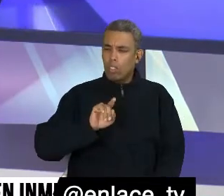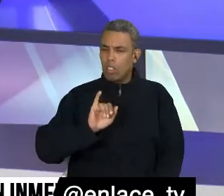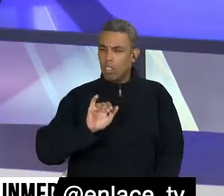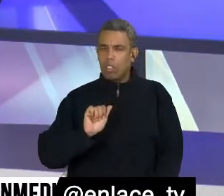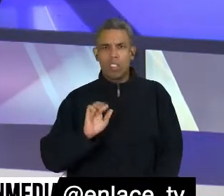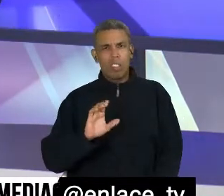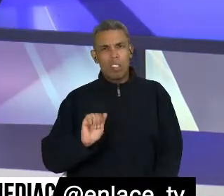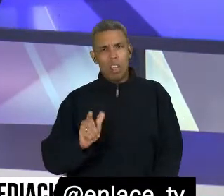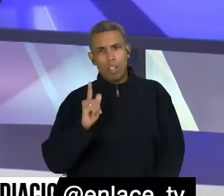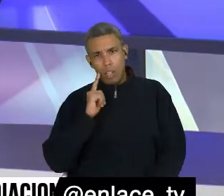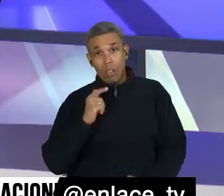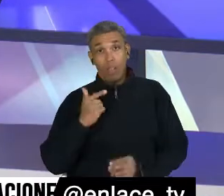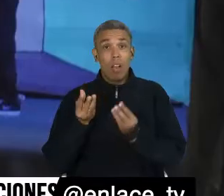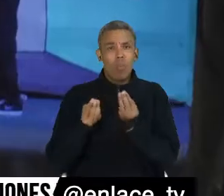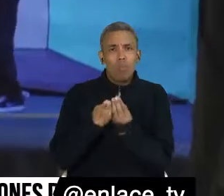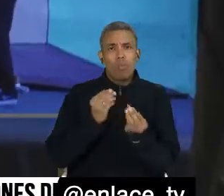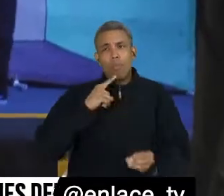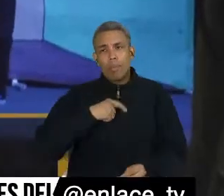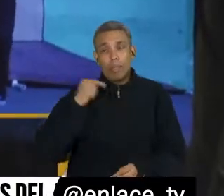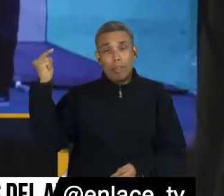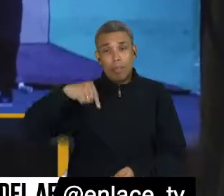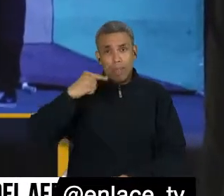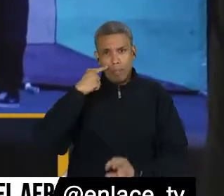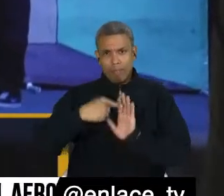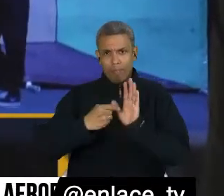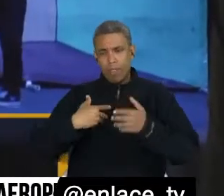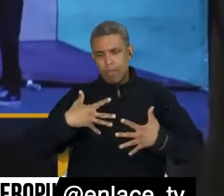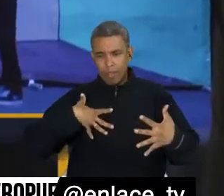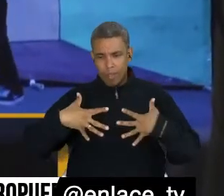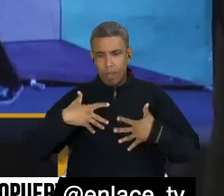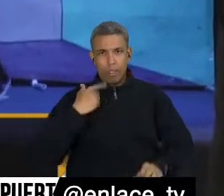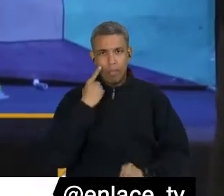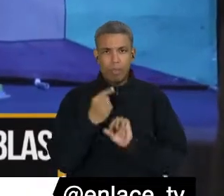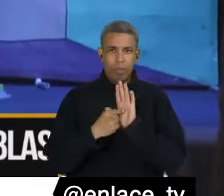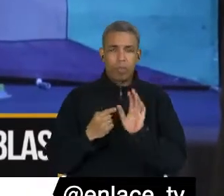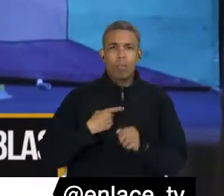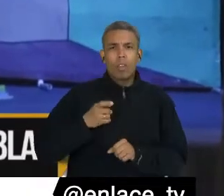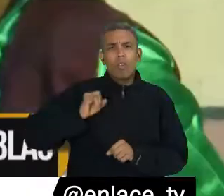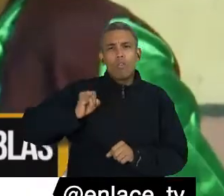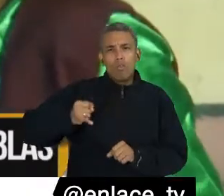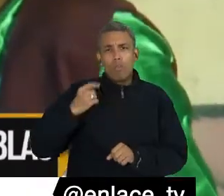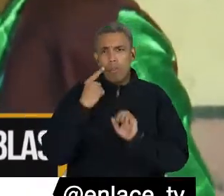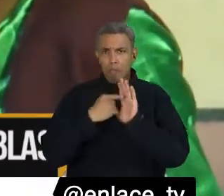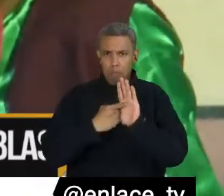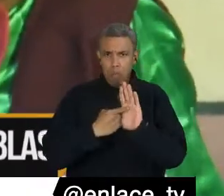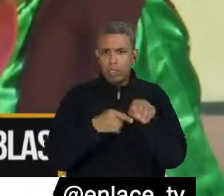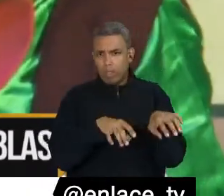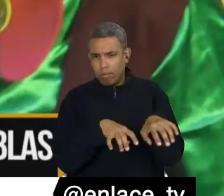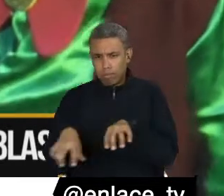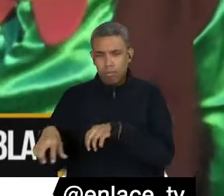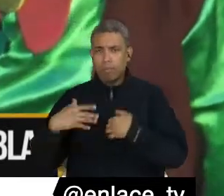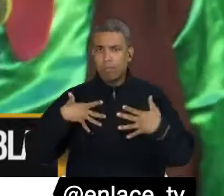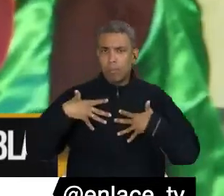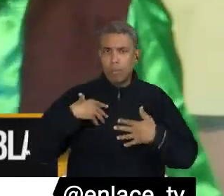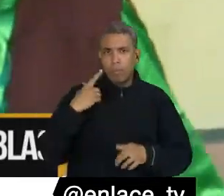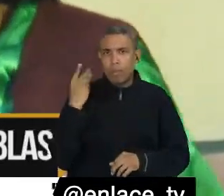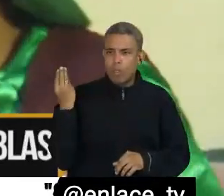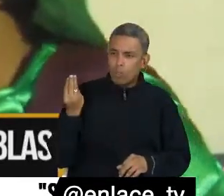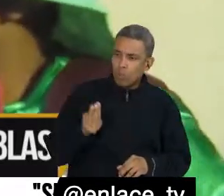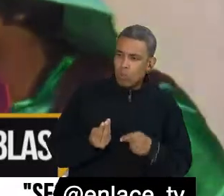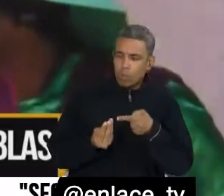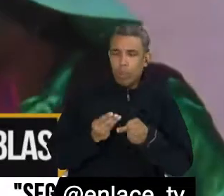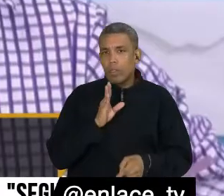de la ciudad de Bucaramanga. Escuela de Arte Las Tablas tiene para este jueves una nueva muestra de teatro. En esta oportunidad el grupo invitado viene de la